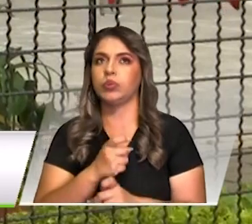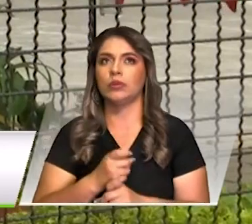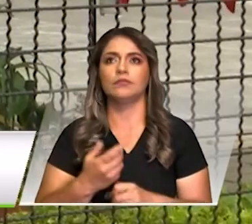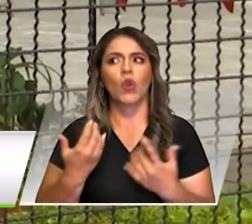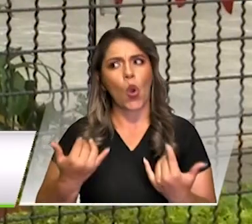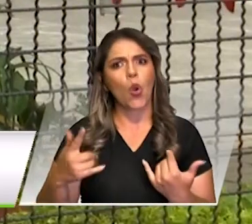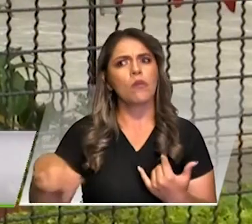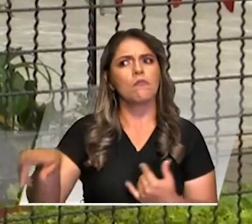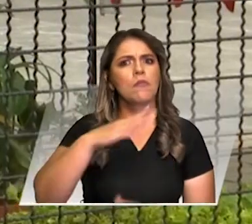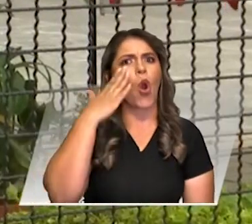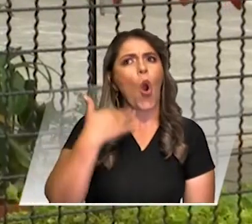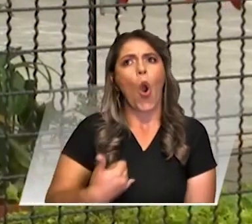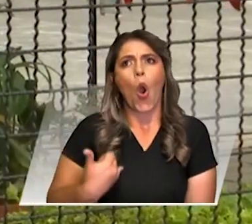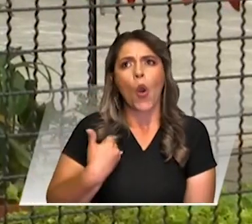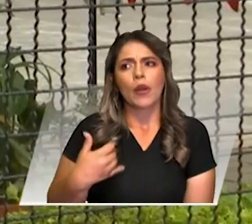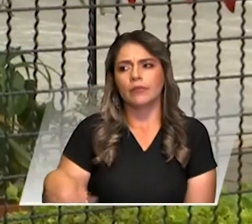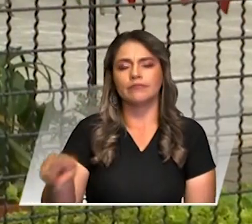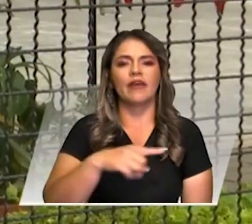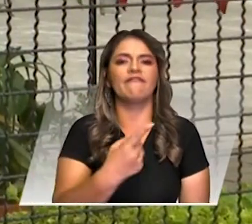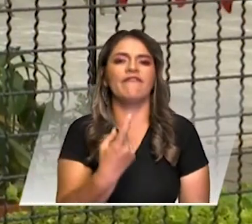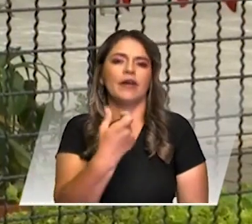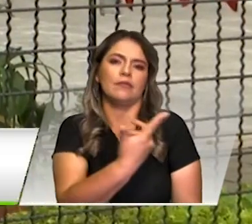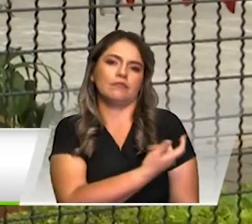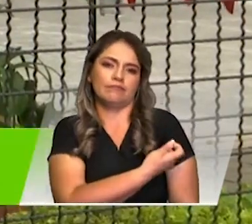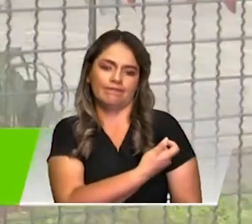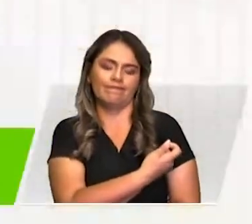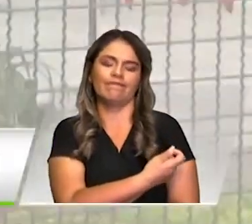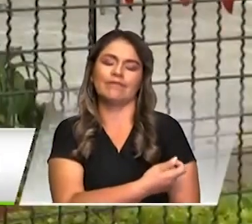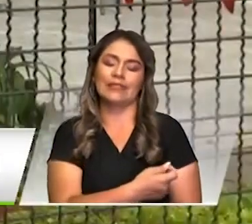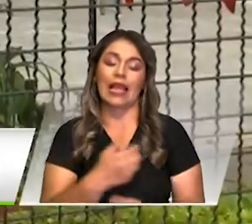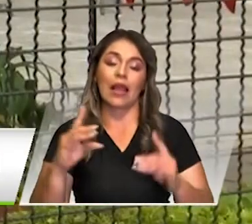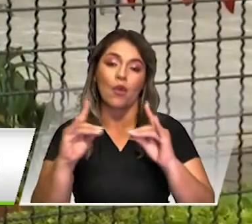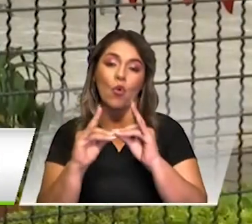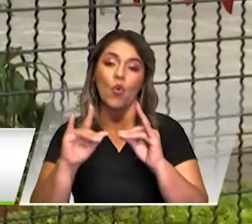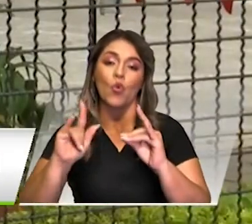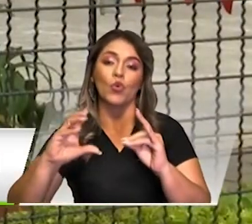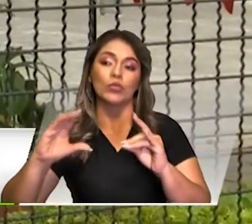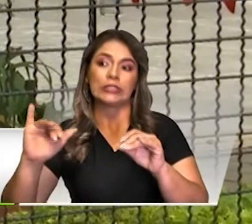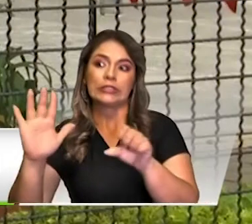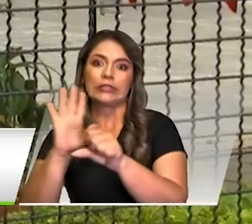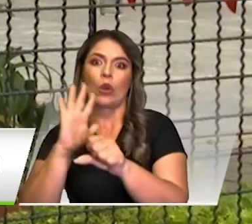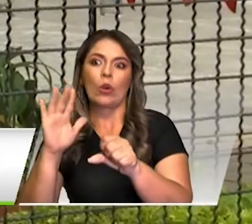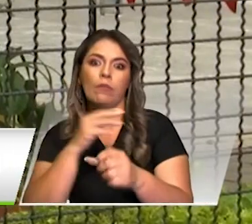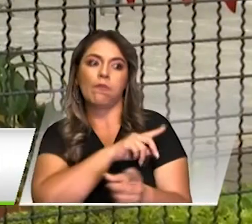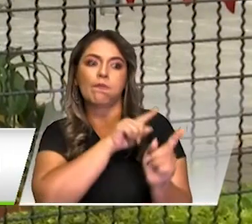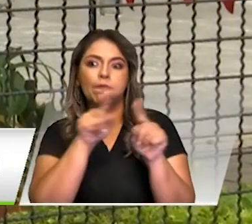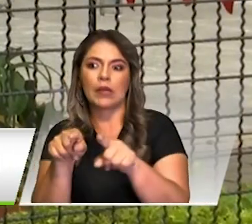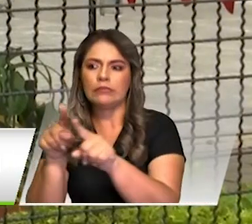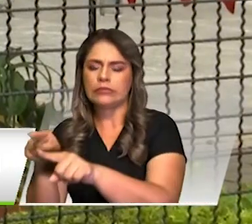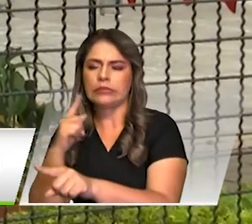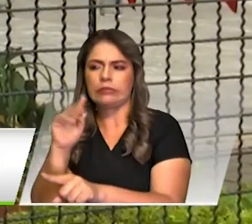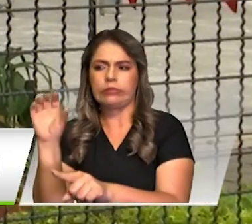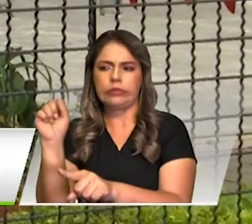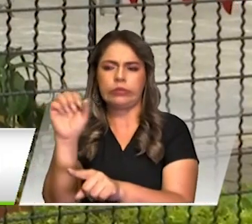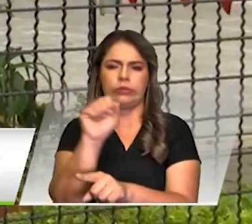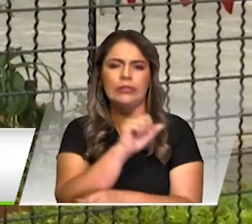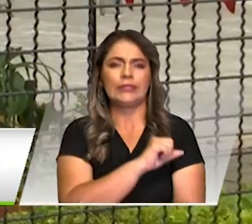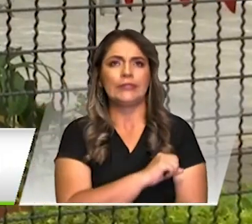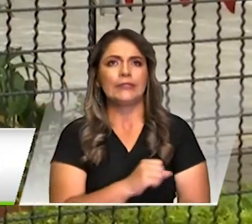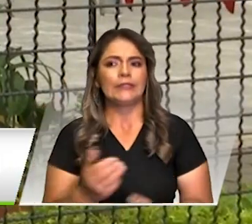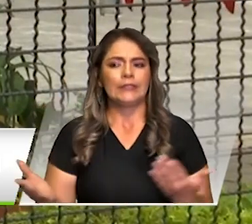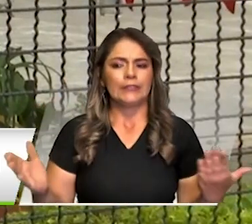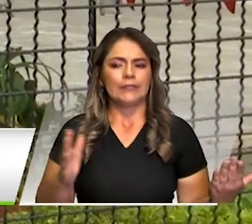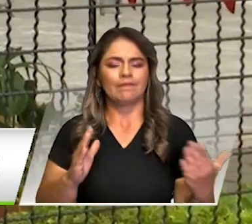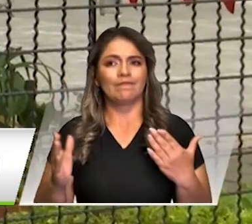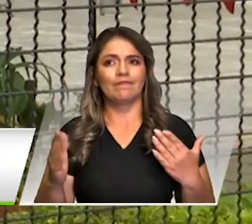y que nos tienen vacunación entonces eso es nuestro afán sin embargo esa amenaza de la variante delta es